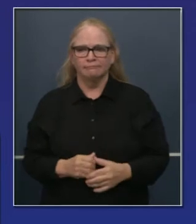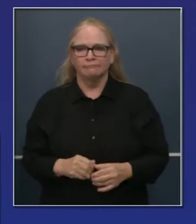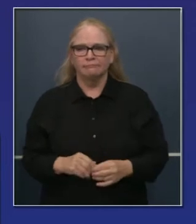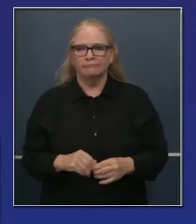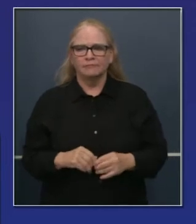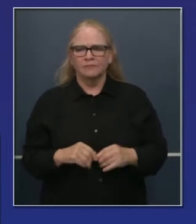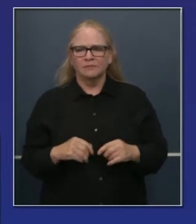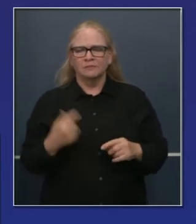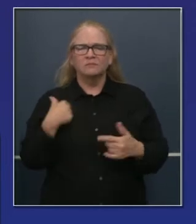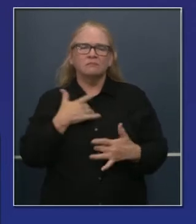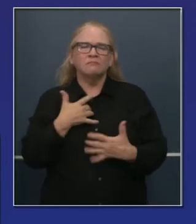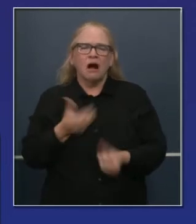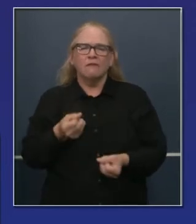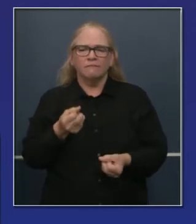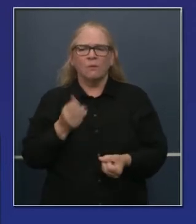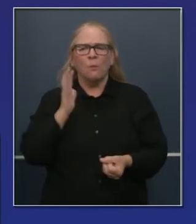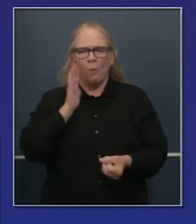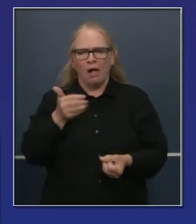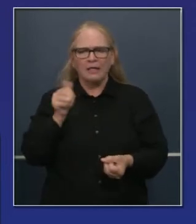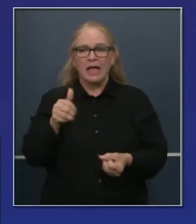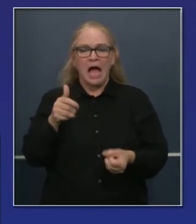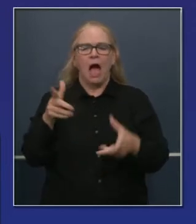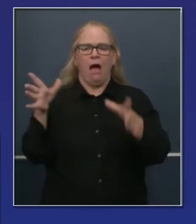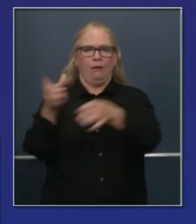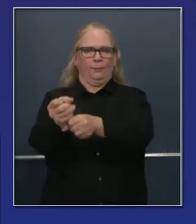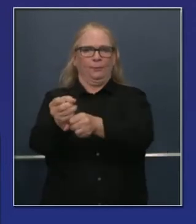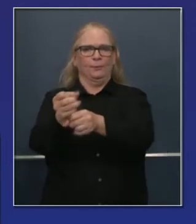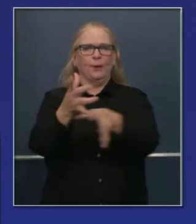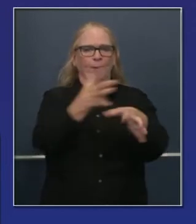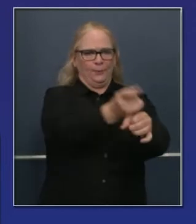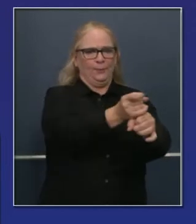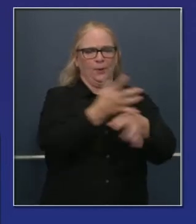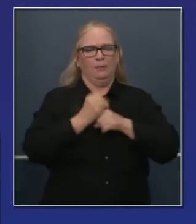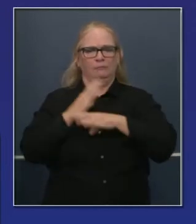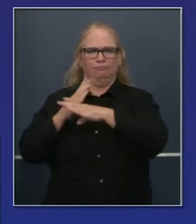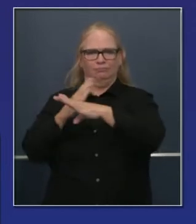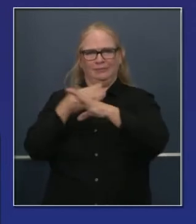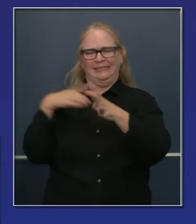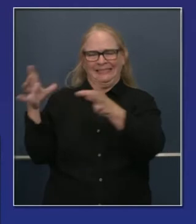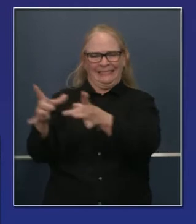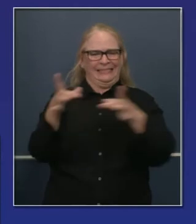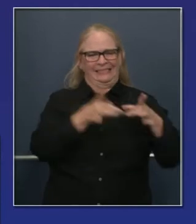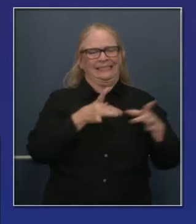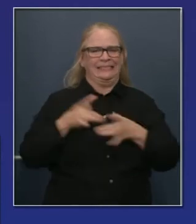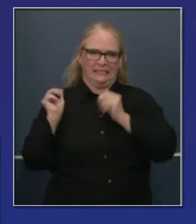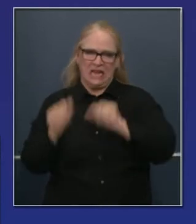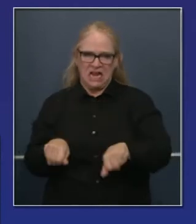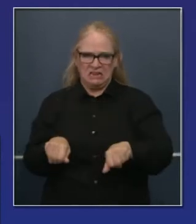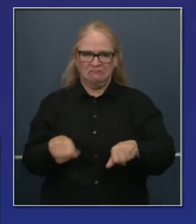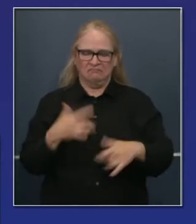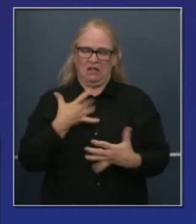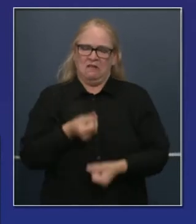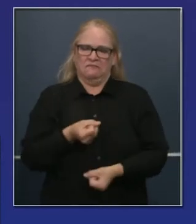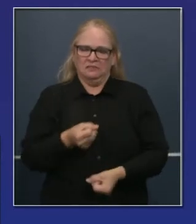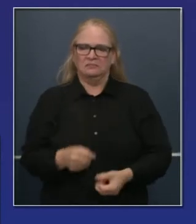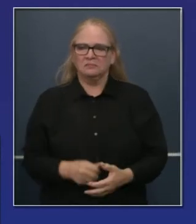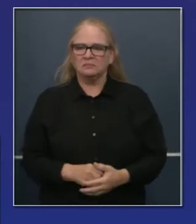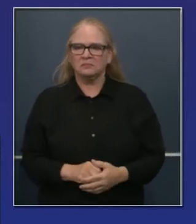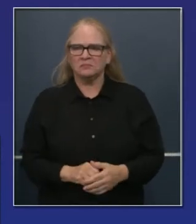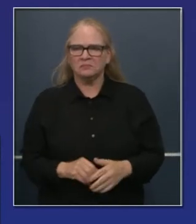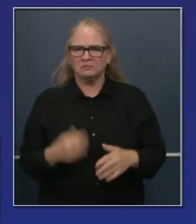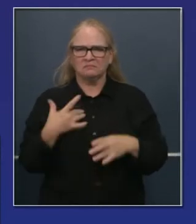condición en que estamos confiados que podemos sobreponernos y controlarlos suprimirlos